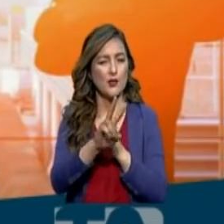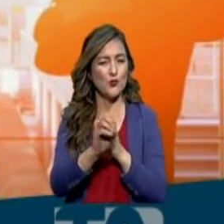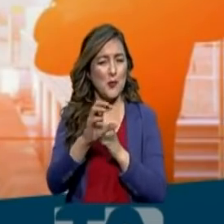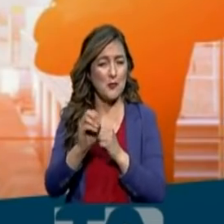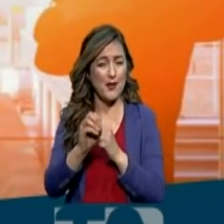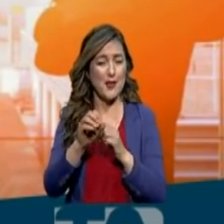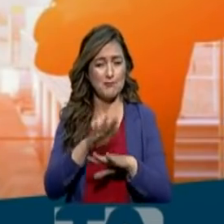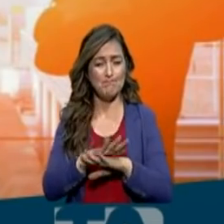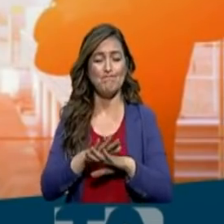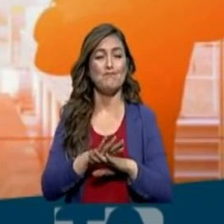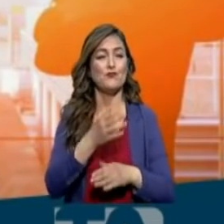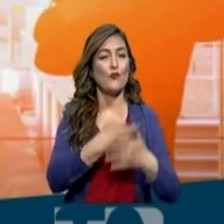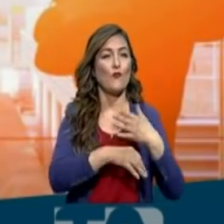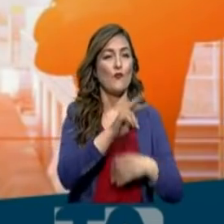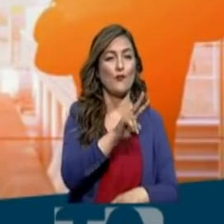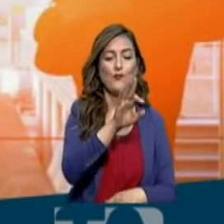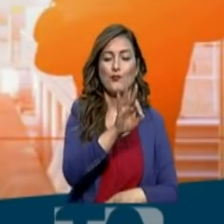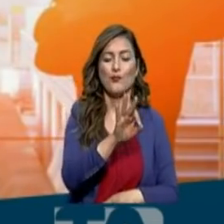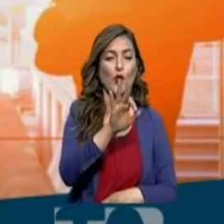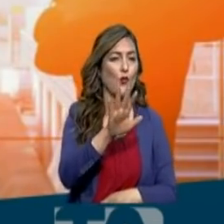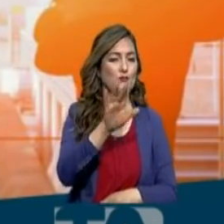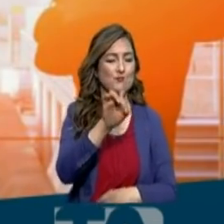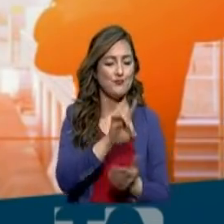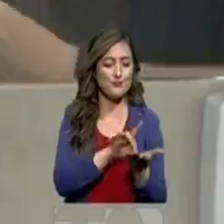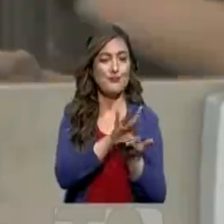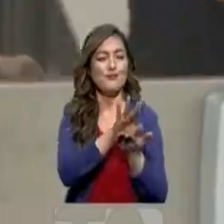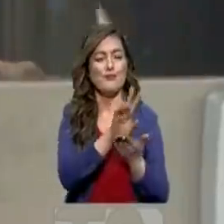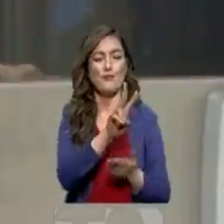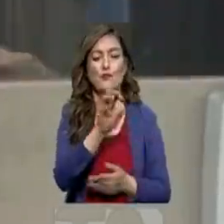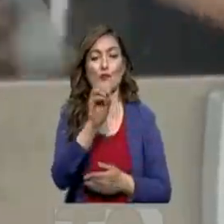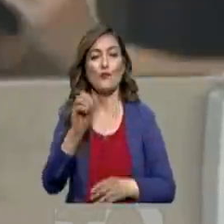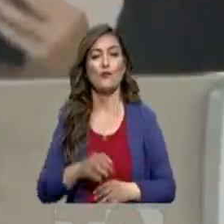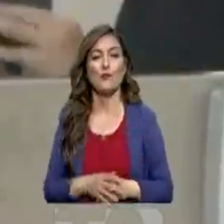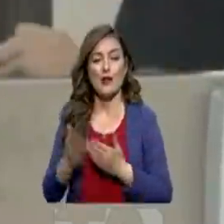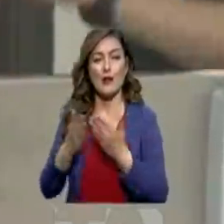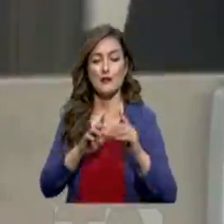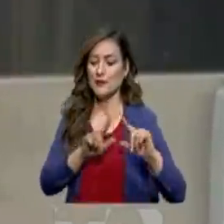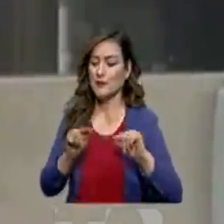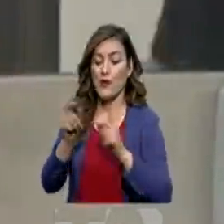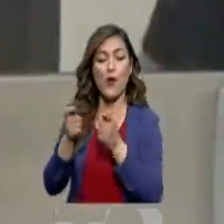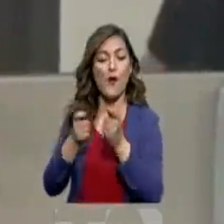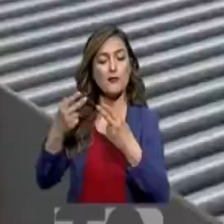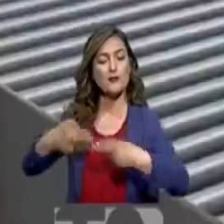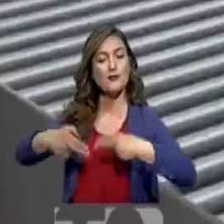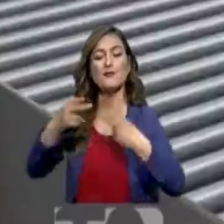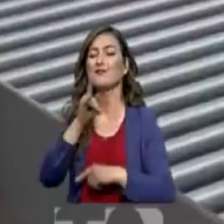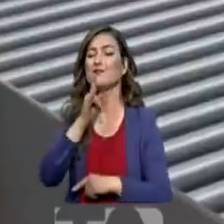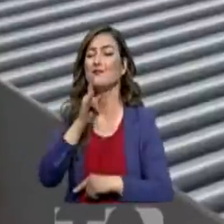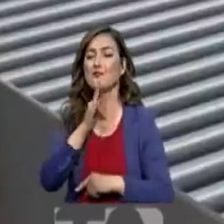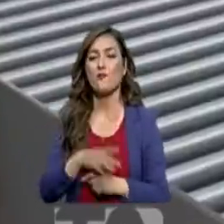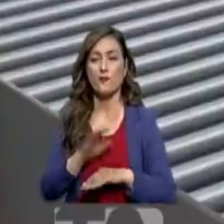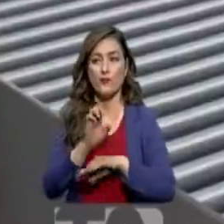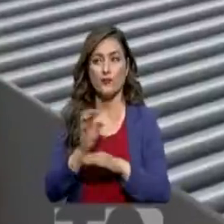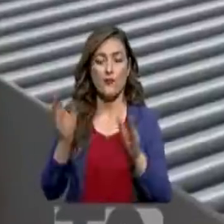cuando fueron 2.951 los compatriotas deportados. El Servicio de Inmigración y Control de Aduanas de Estados Unidos ha reconocido que el número